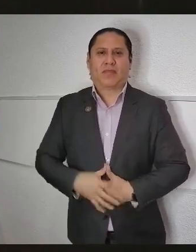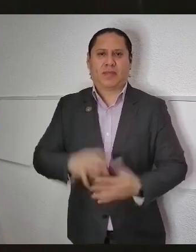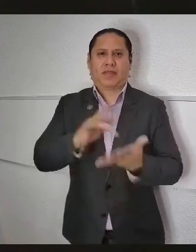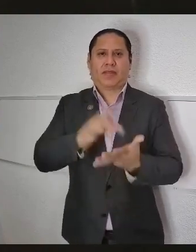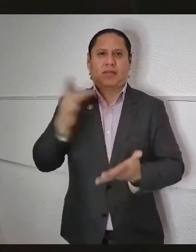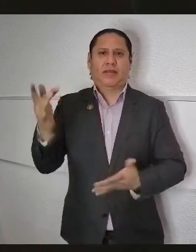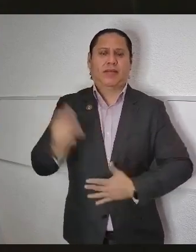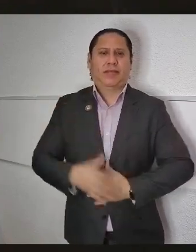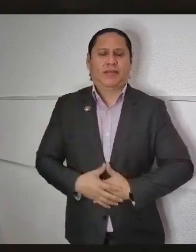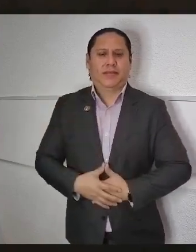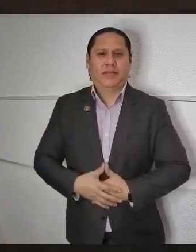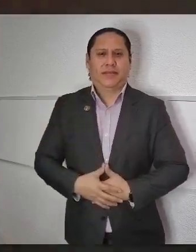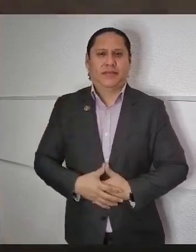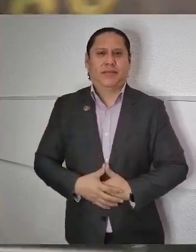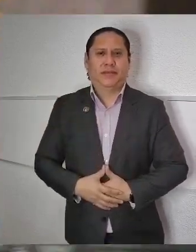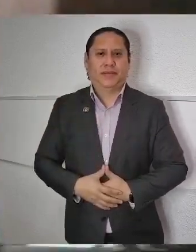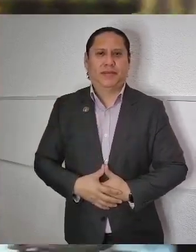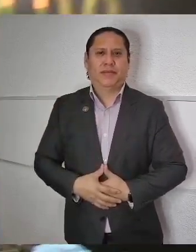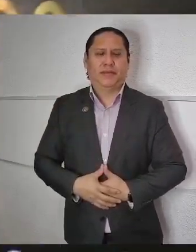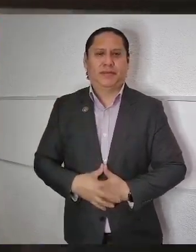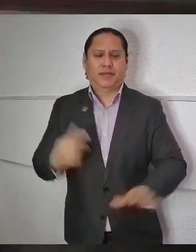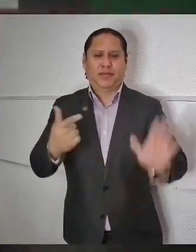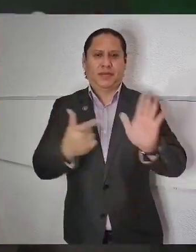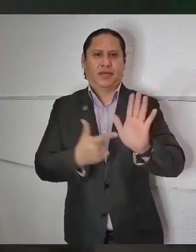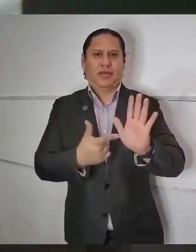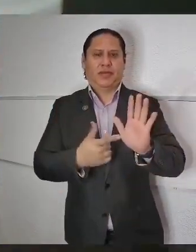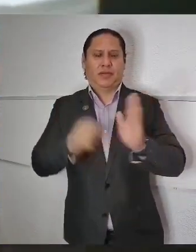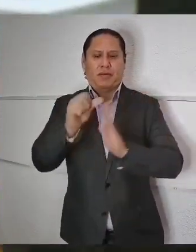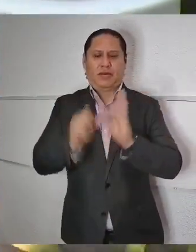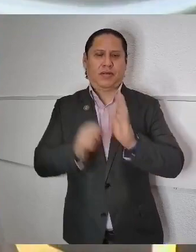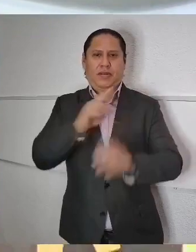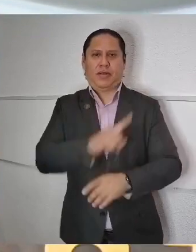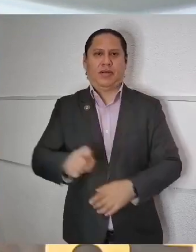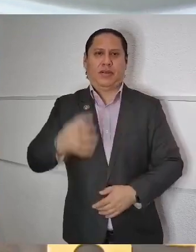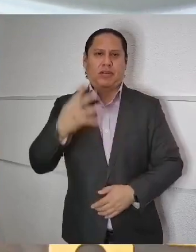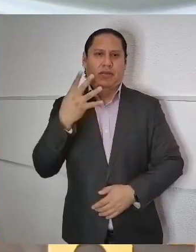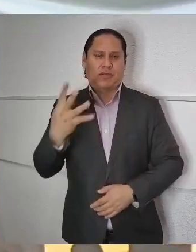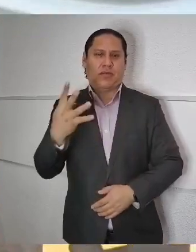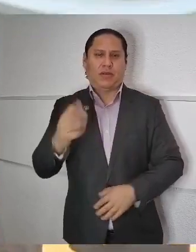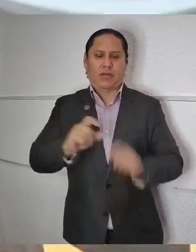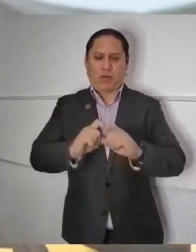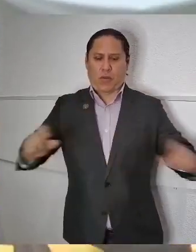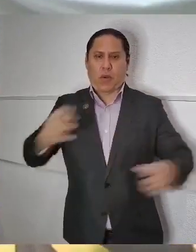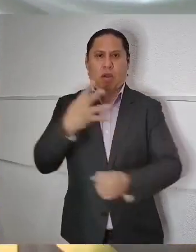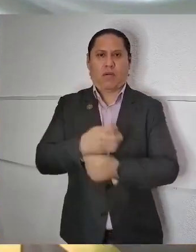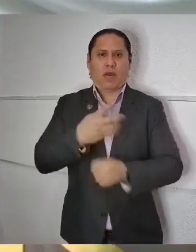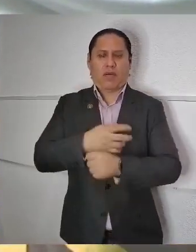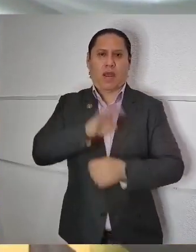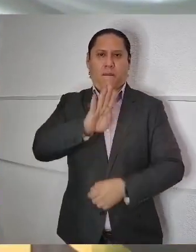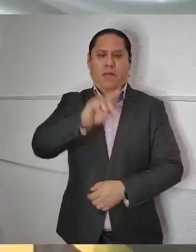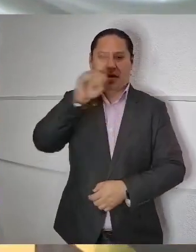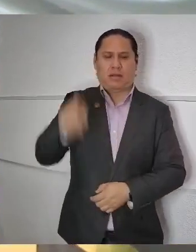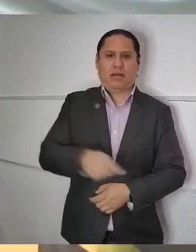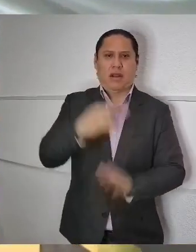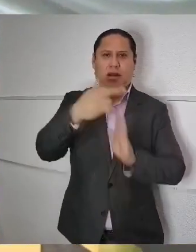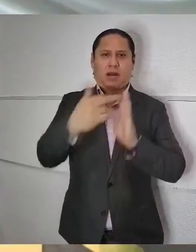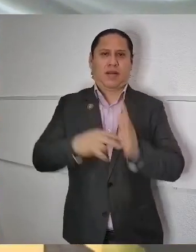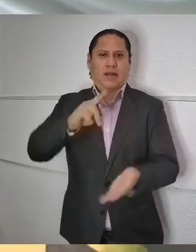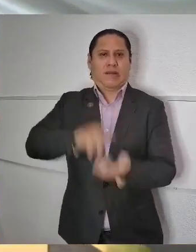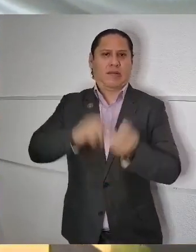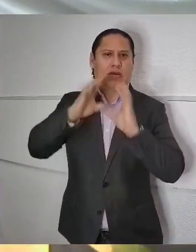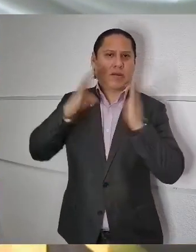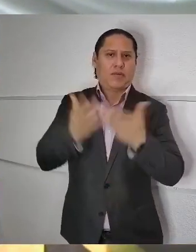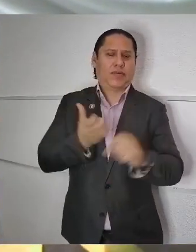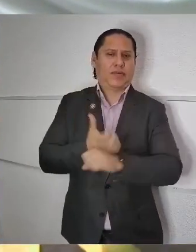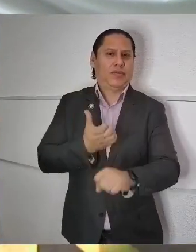diputada secretaria. Con fundamento en el artículo 104, fracción cuarta, inciso B del Reglamento Interior de este